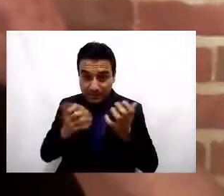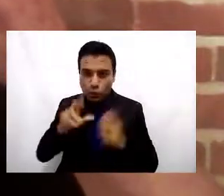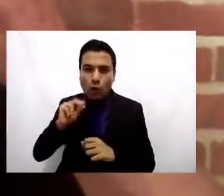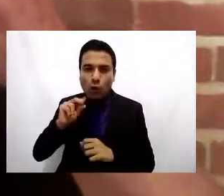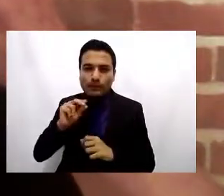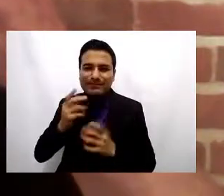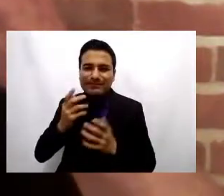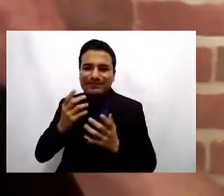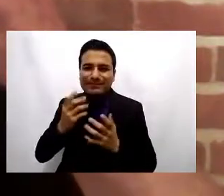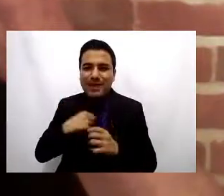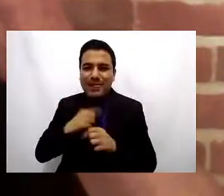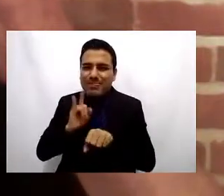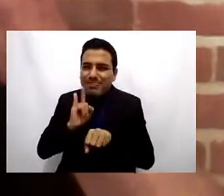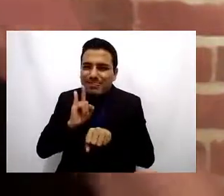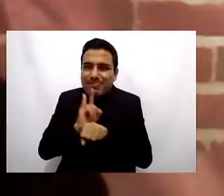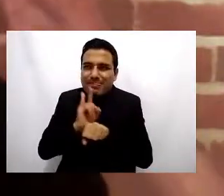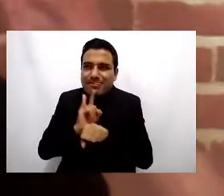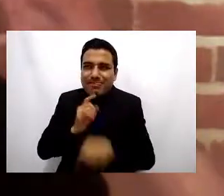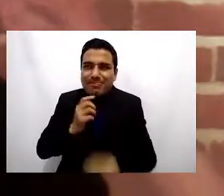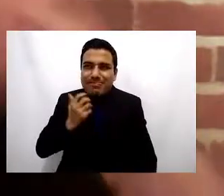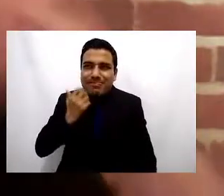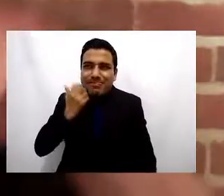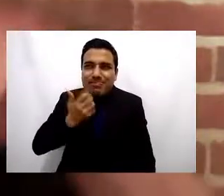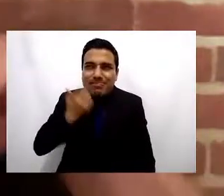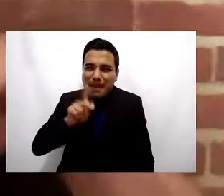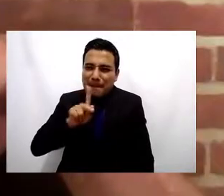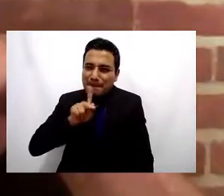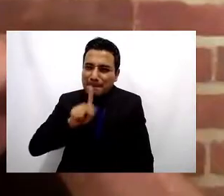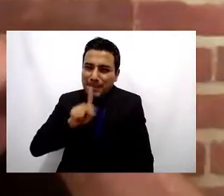creíble, no con lo real.